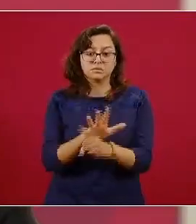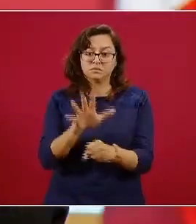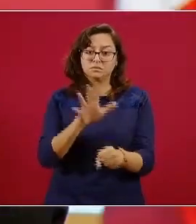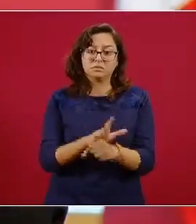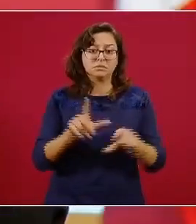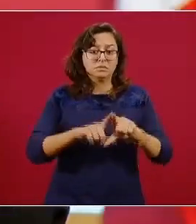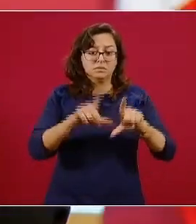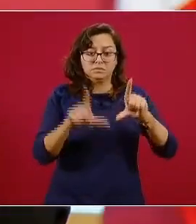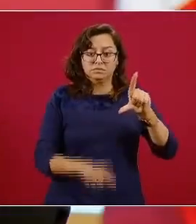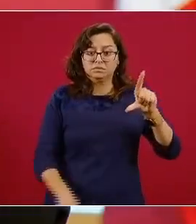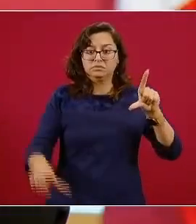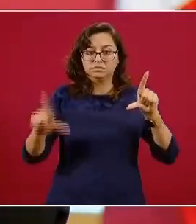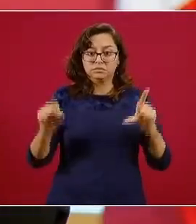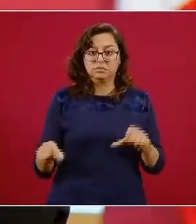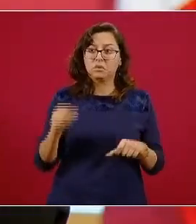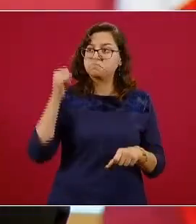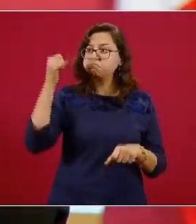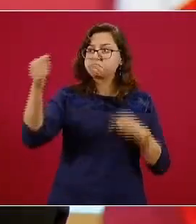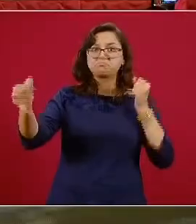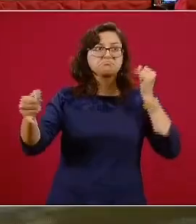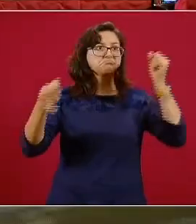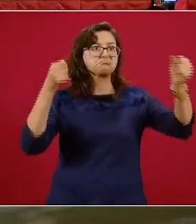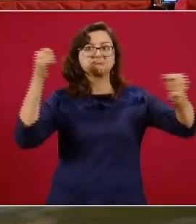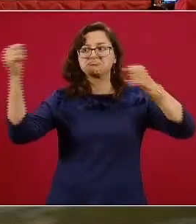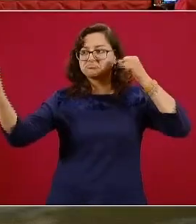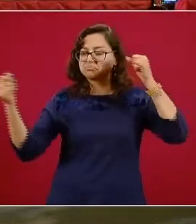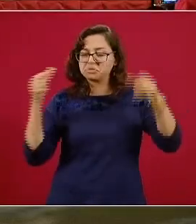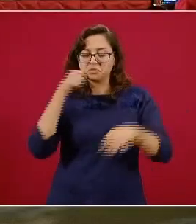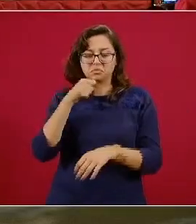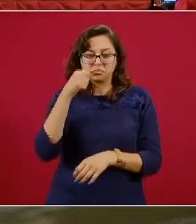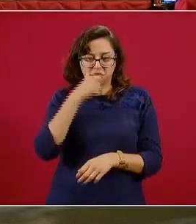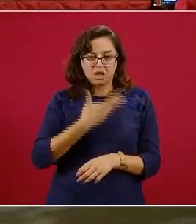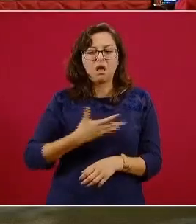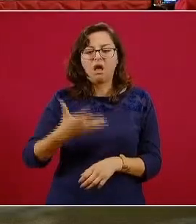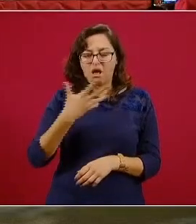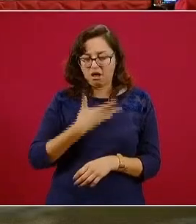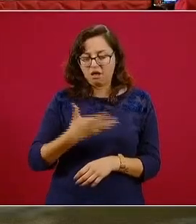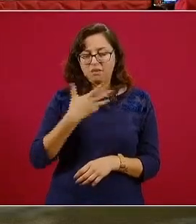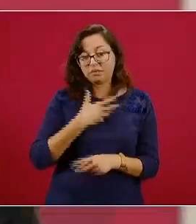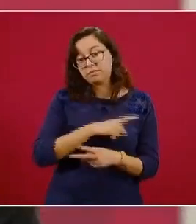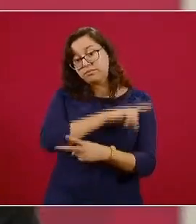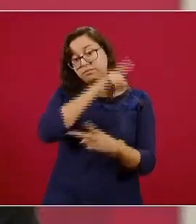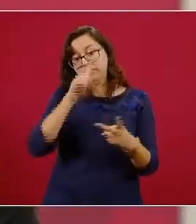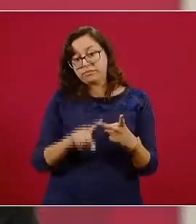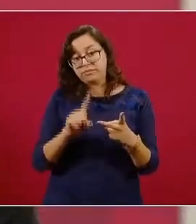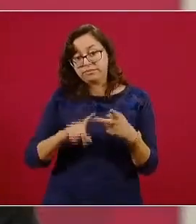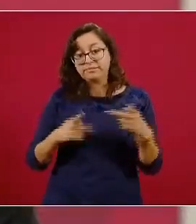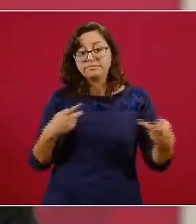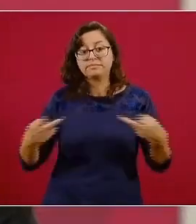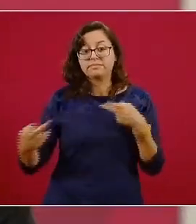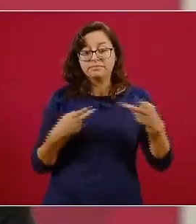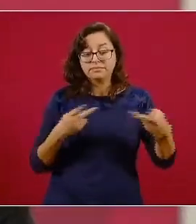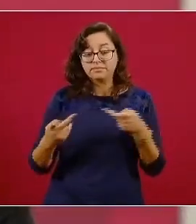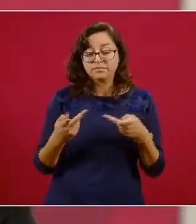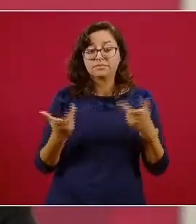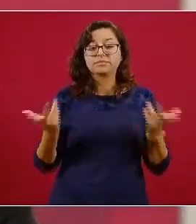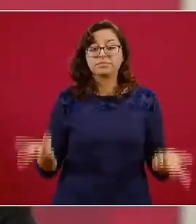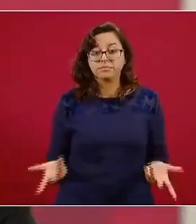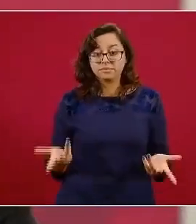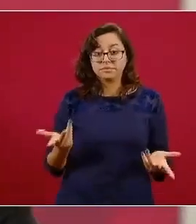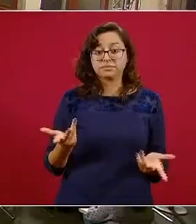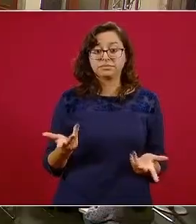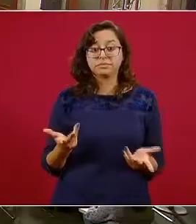todo el país, distribuidos hasta el último punto de servicio. La otra estrategia es garantizar que a la hora que se ofrecen